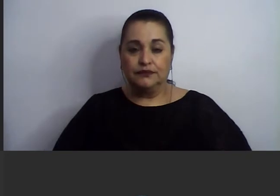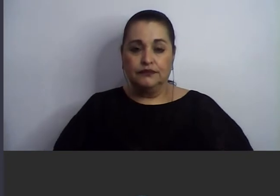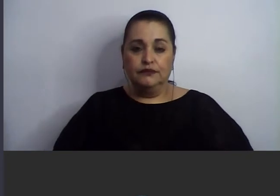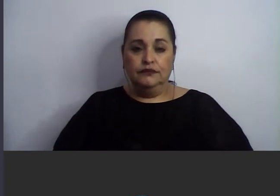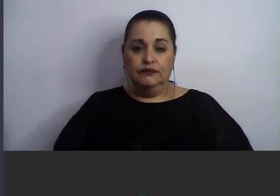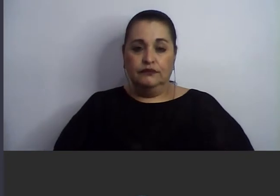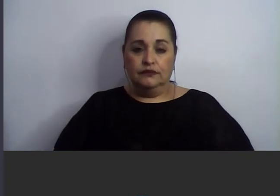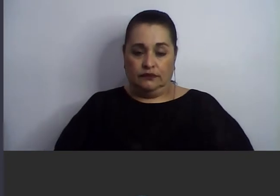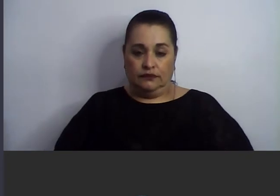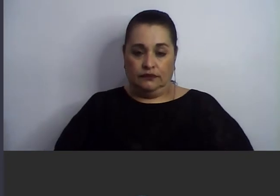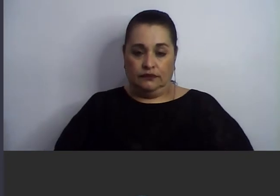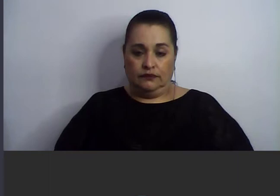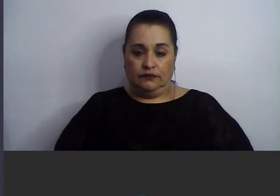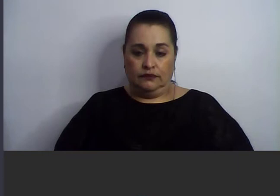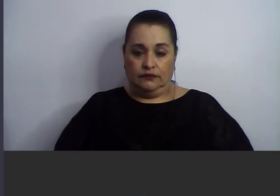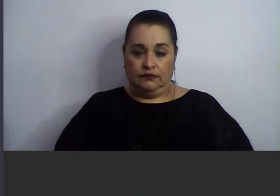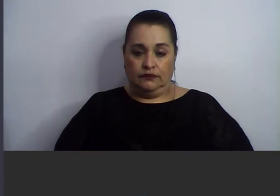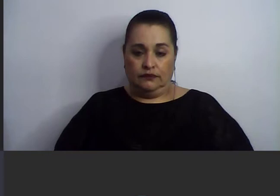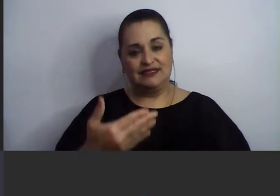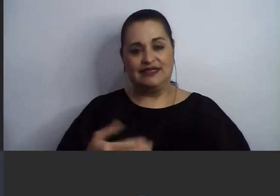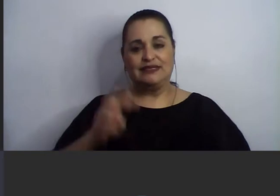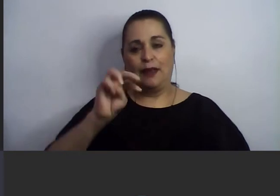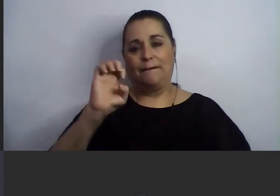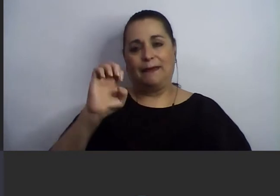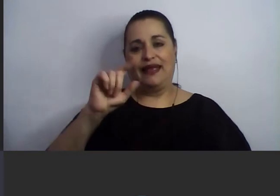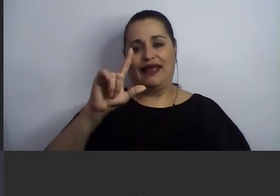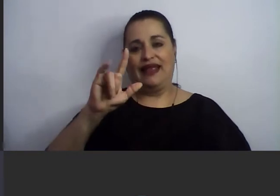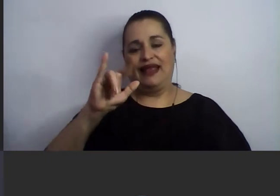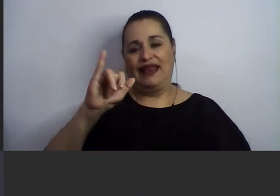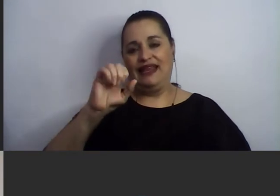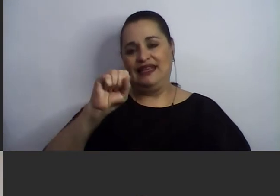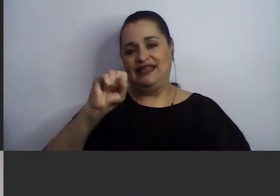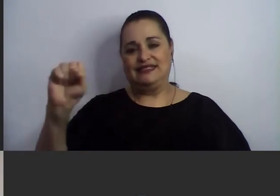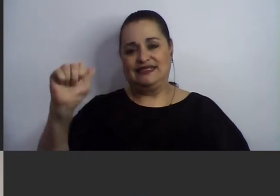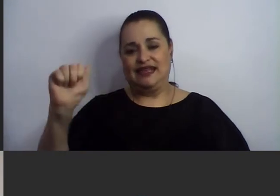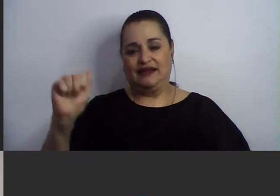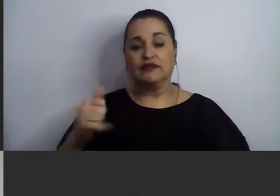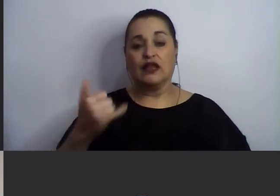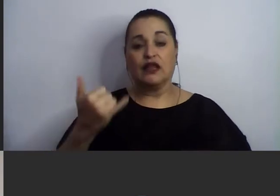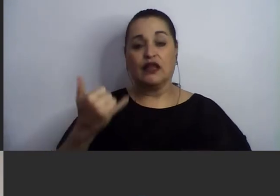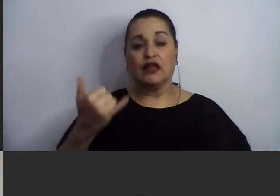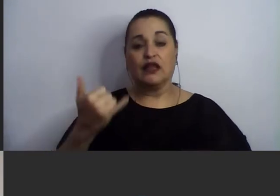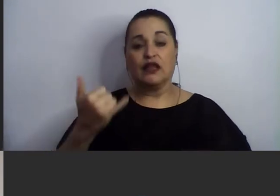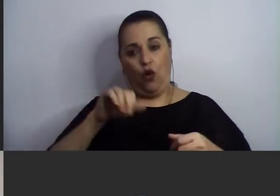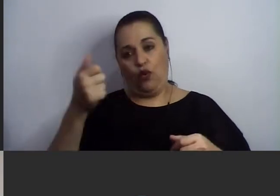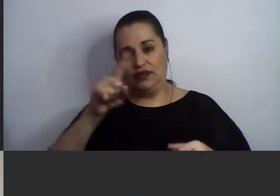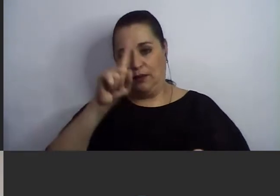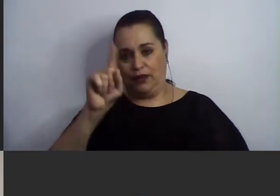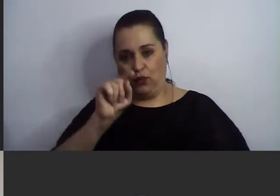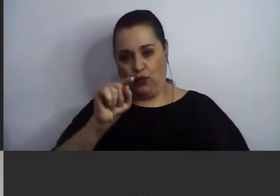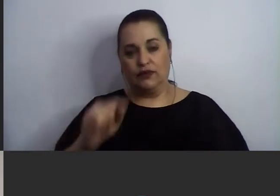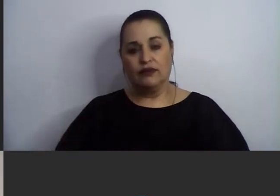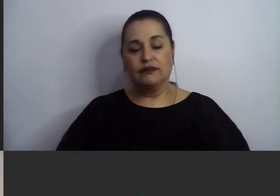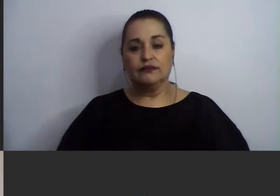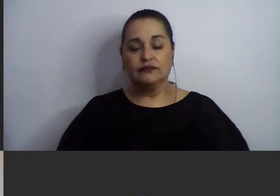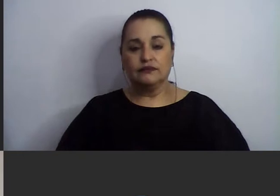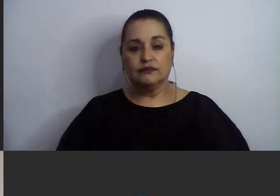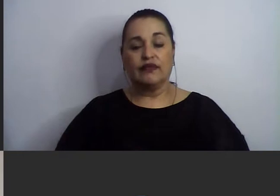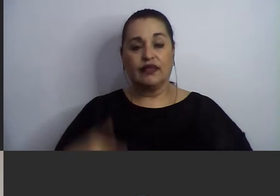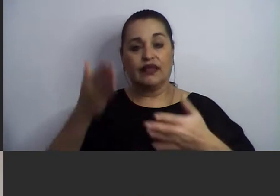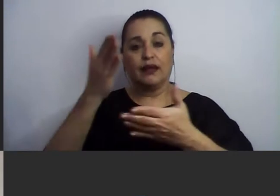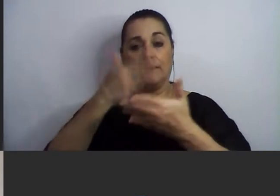Muchas gracias muchas gracias doña Melisa por acá tengo otra consulta de